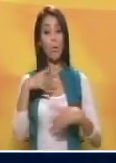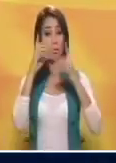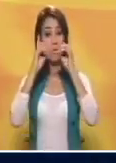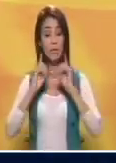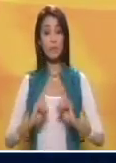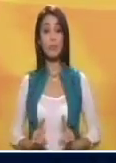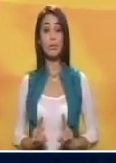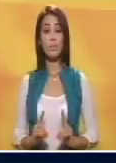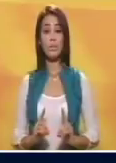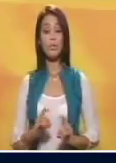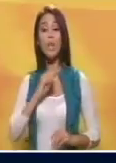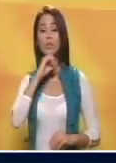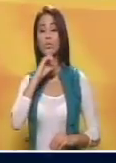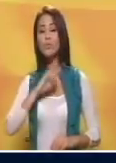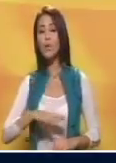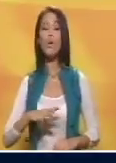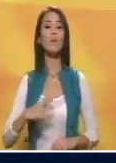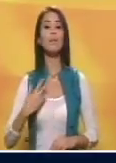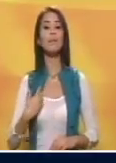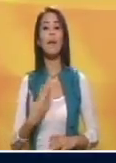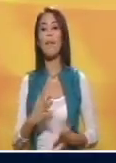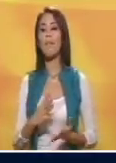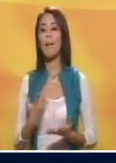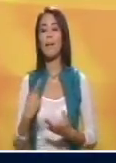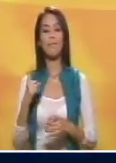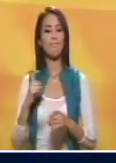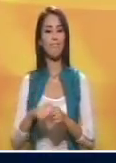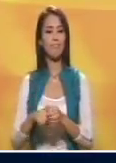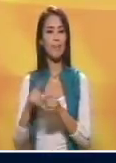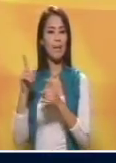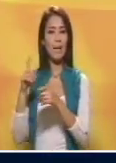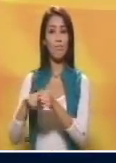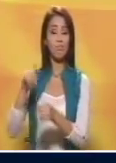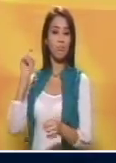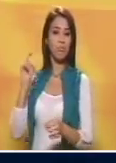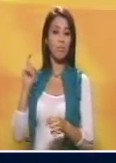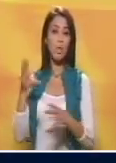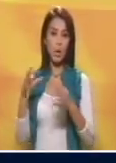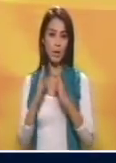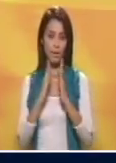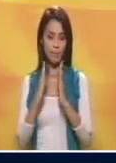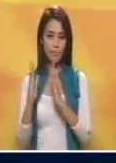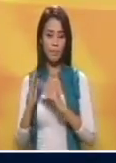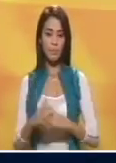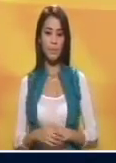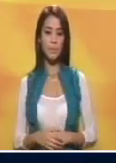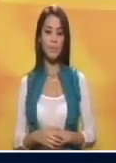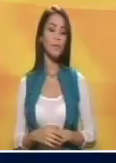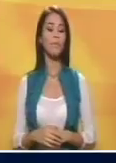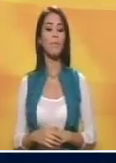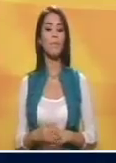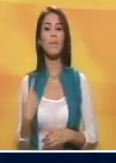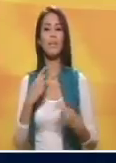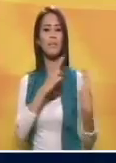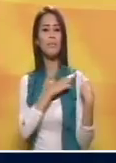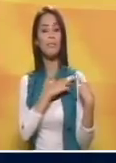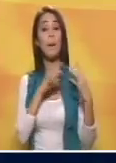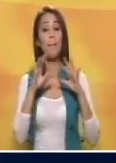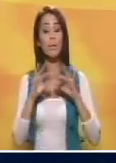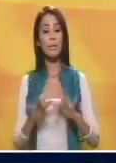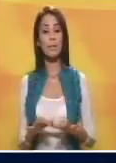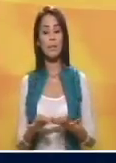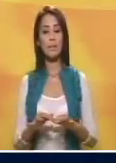la decisión histórica de retirarse de esta pobre organización. Una pobre organización dirigida por el